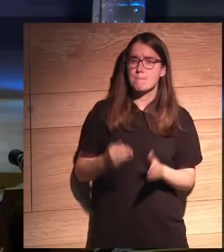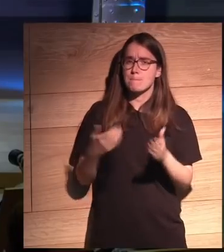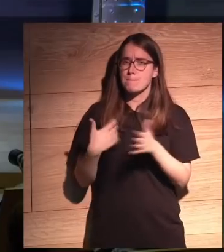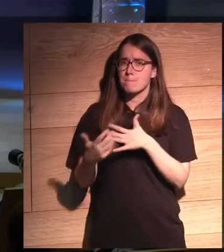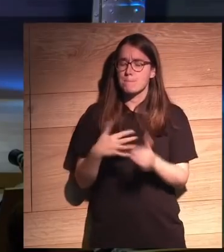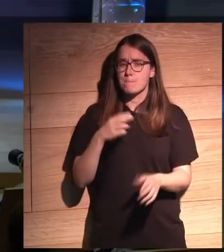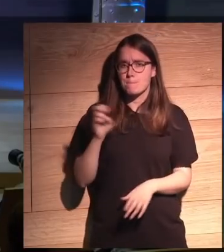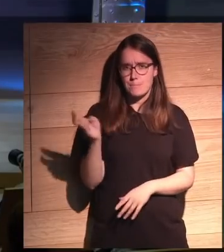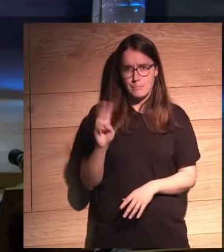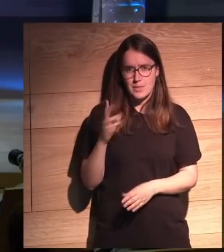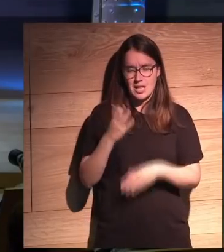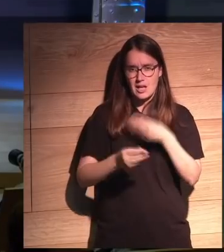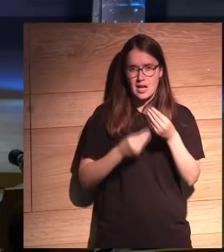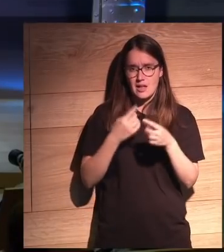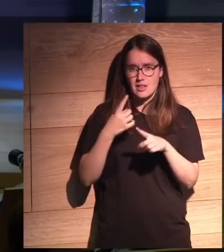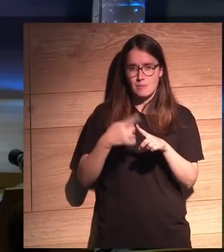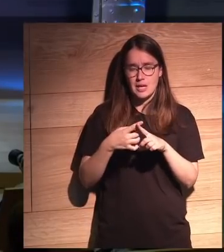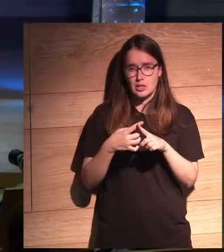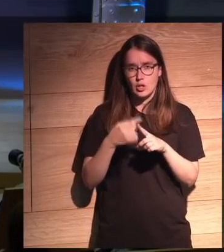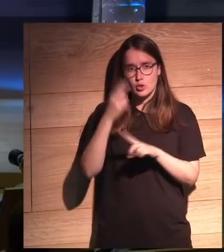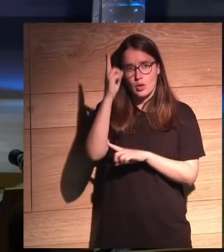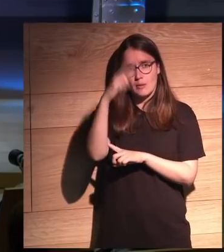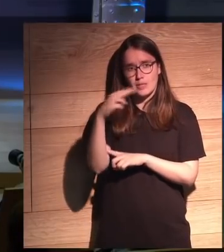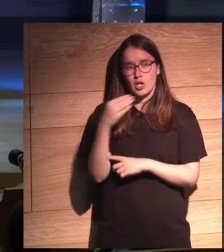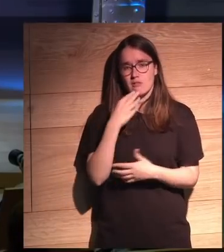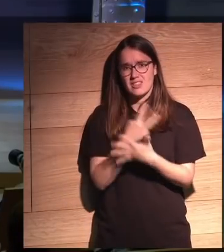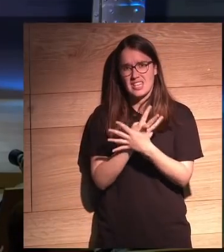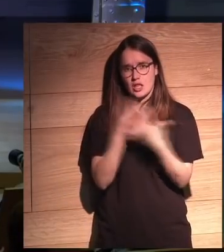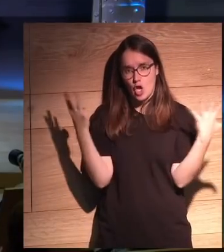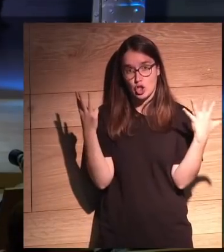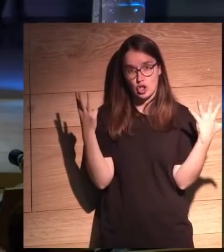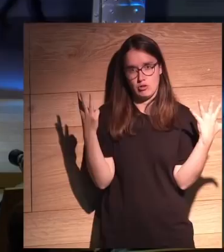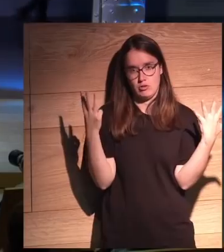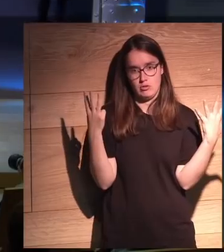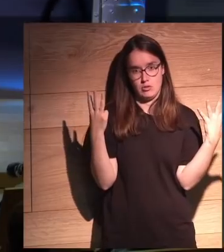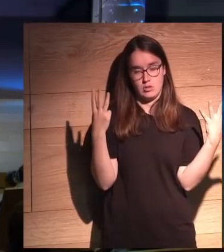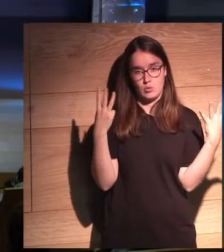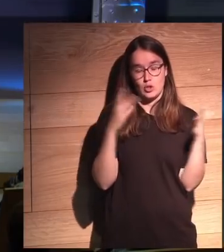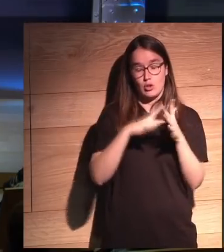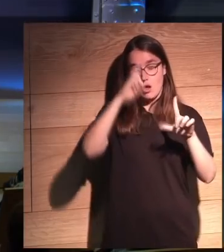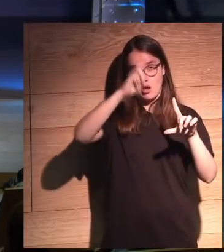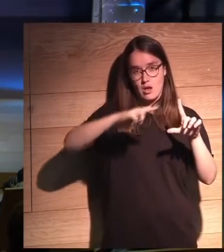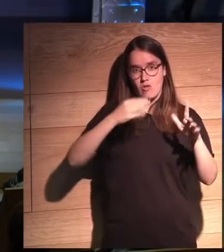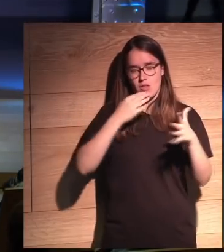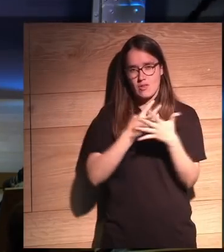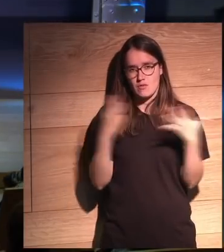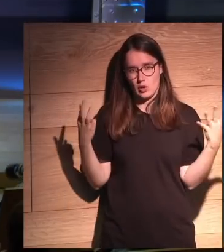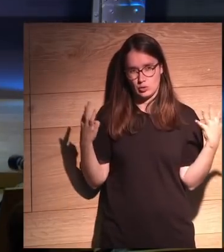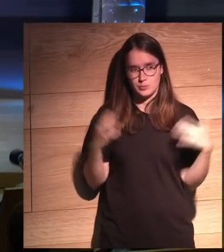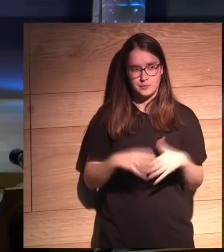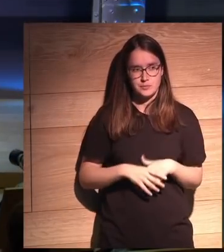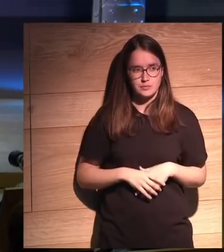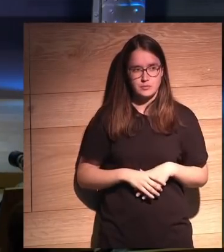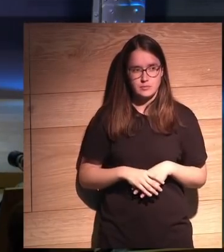y además hecha por una pintora que tenía 18 años en el momento de hacer ese cuadro extraordinario.